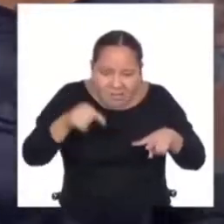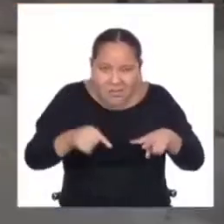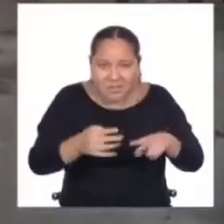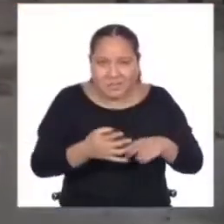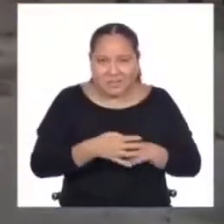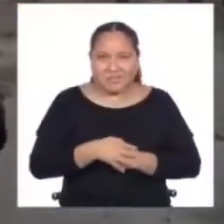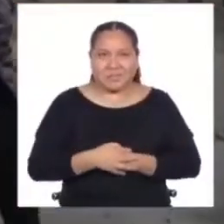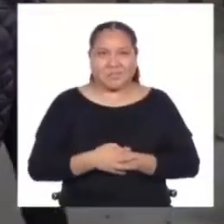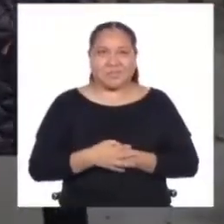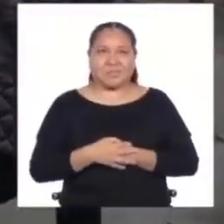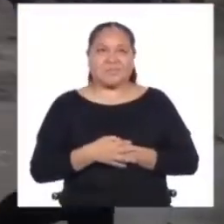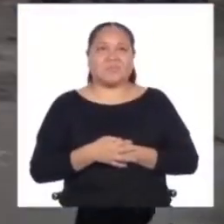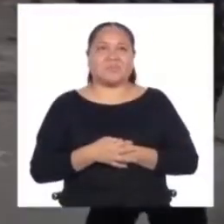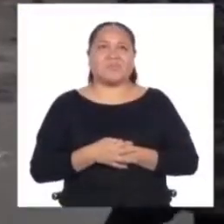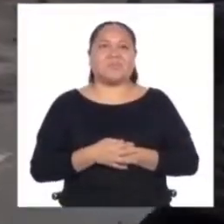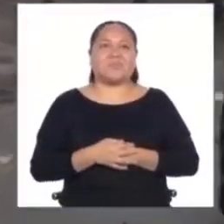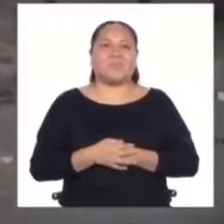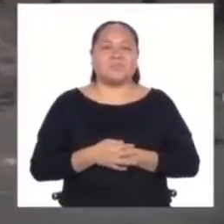pasando.